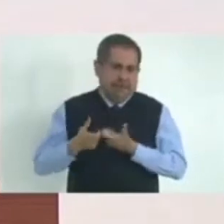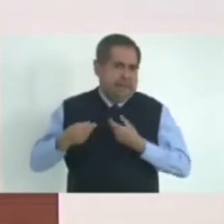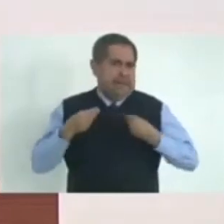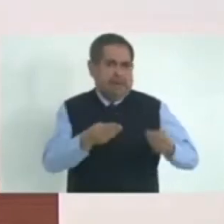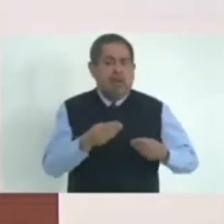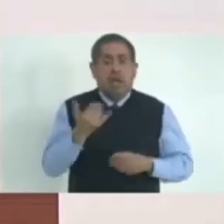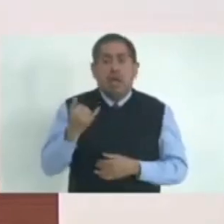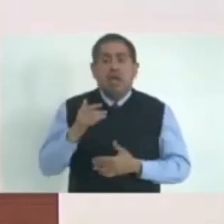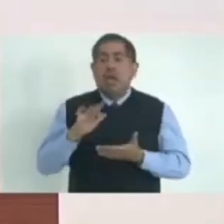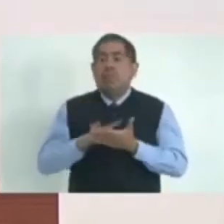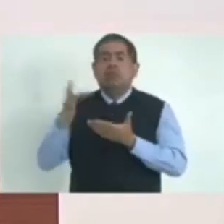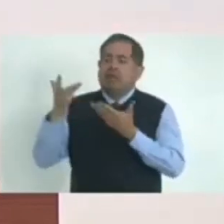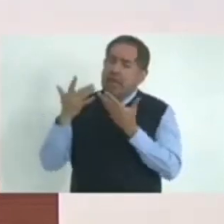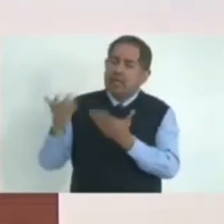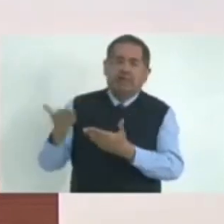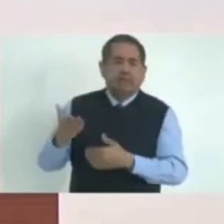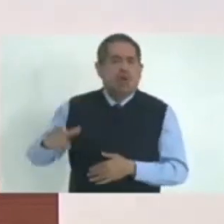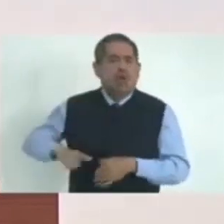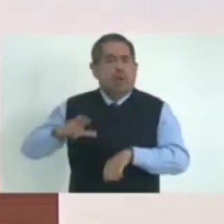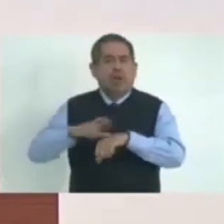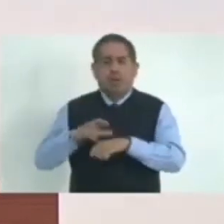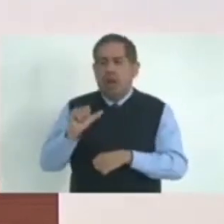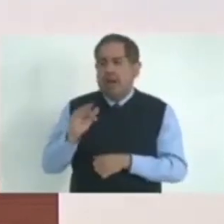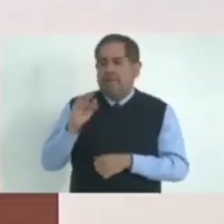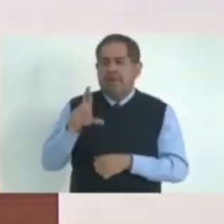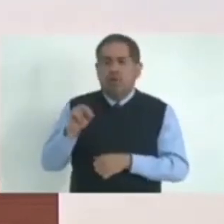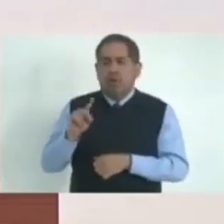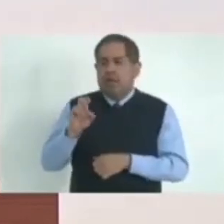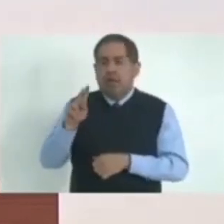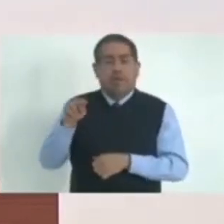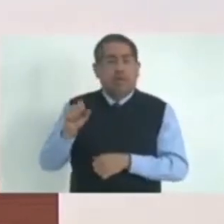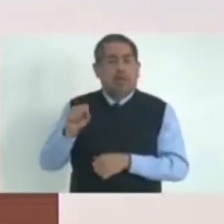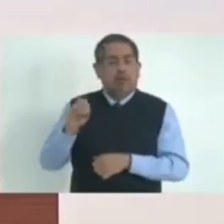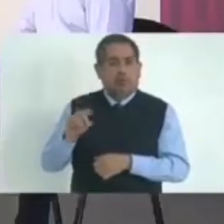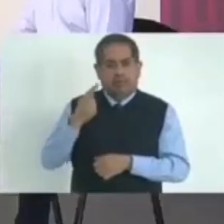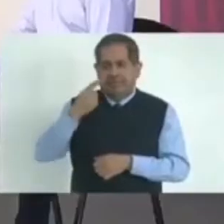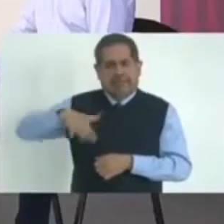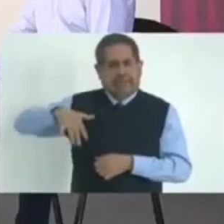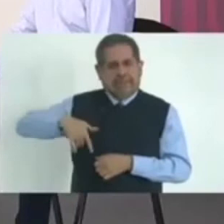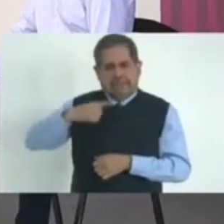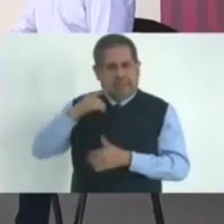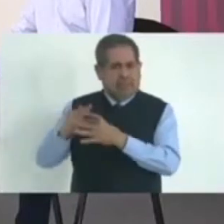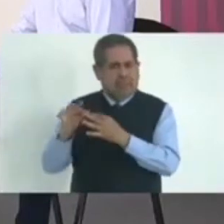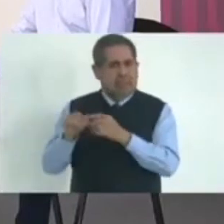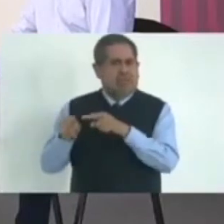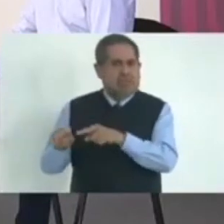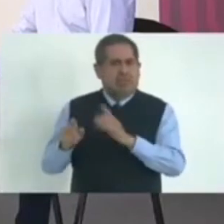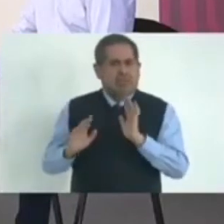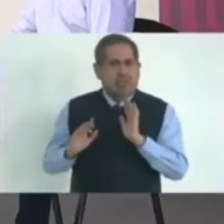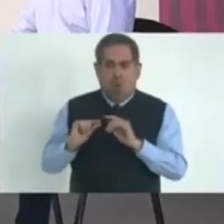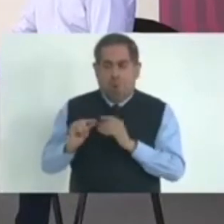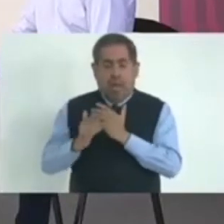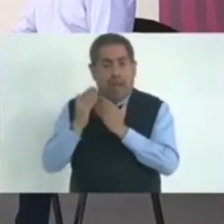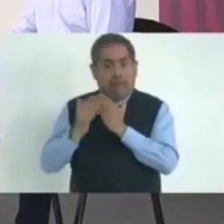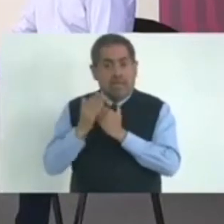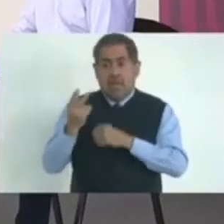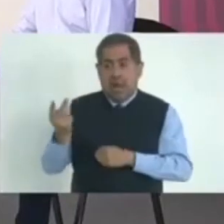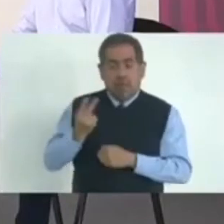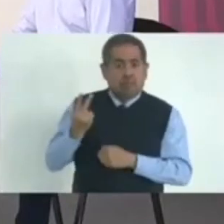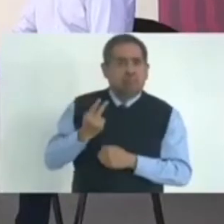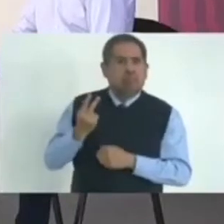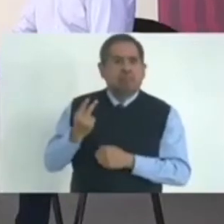al gobernador alfredo del mazo con quien como lo dije en la mañana que